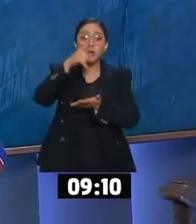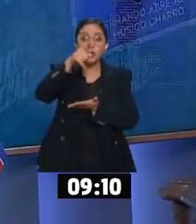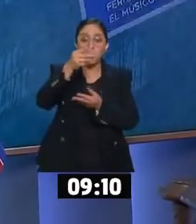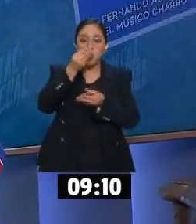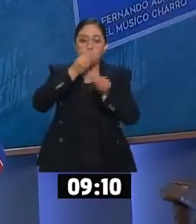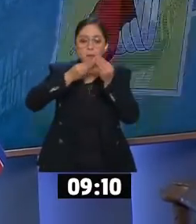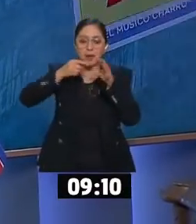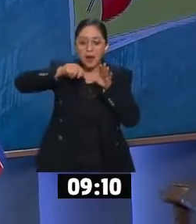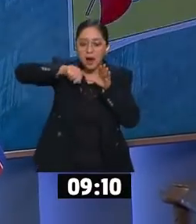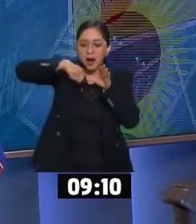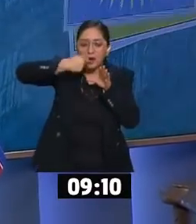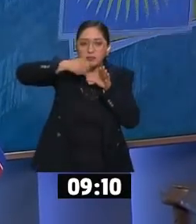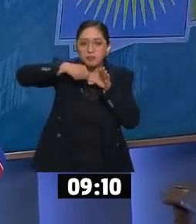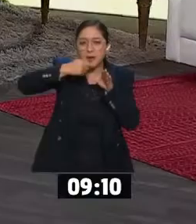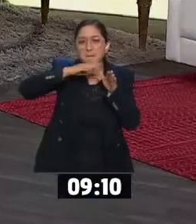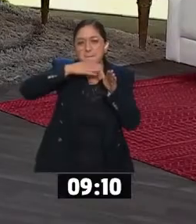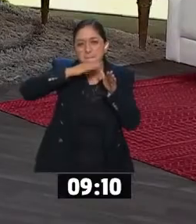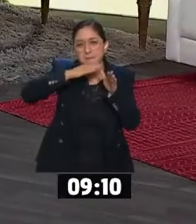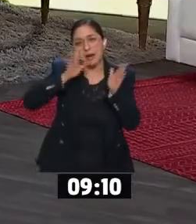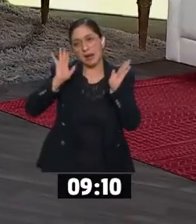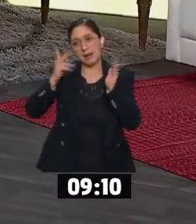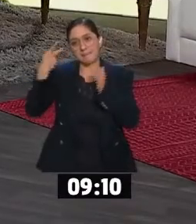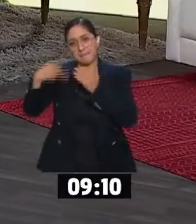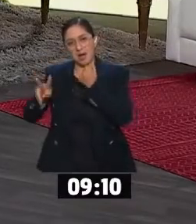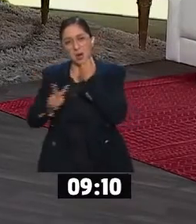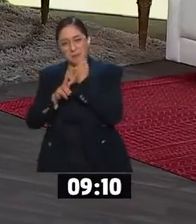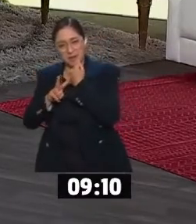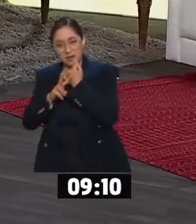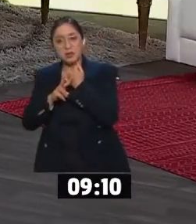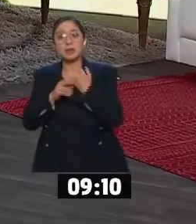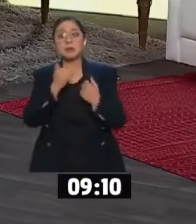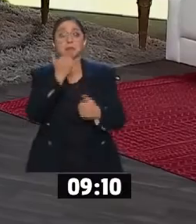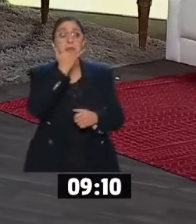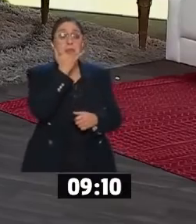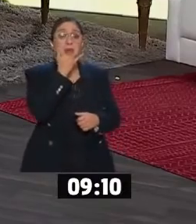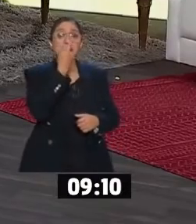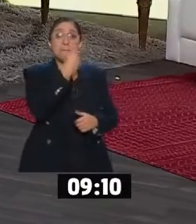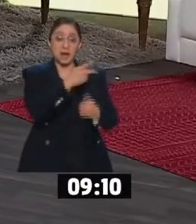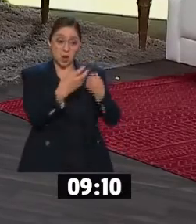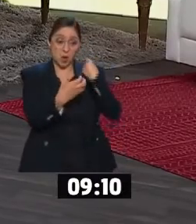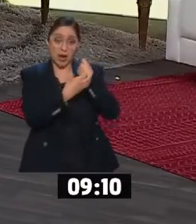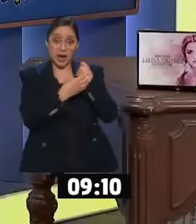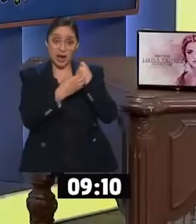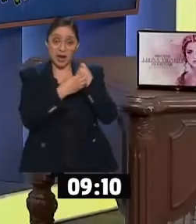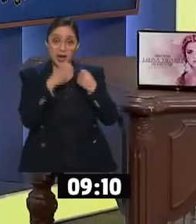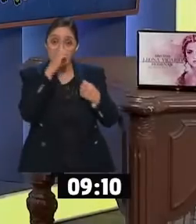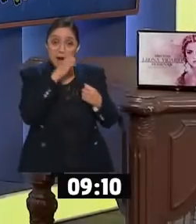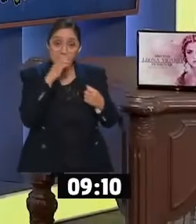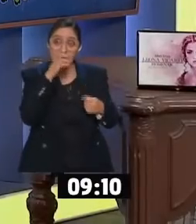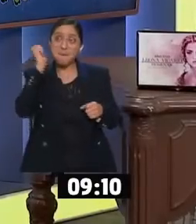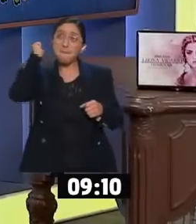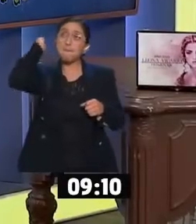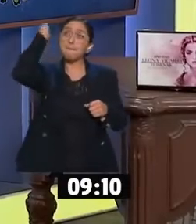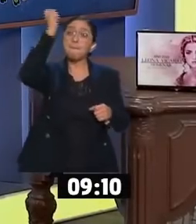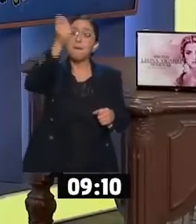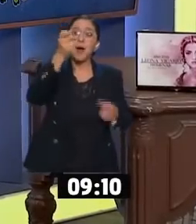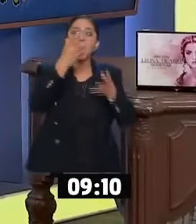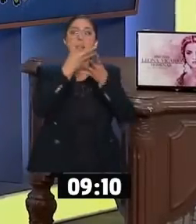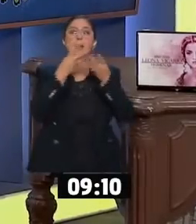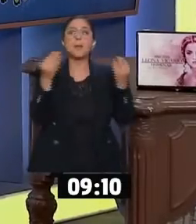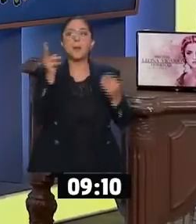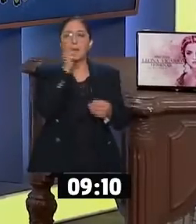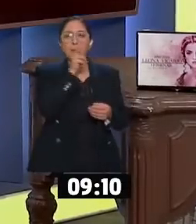sea, pues te avientan el vaso en el aire. En Pero el trayecto, caldito, se si está enfrían. caliente y con chile y le se cae en los enfría, ojos. Se enfría en el camino, por lo menos. Ok.